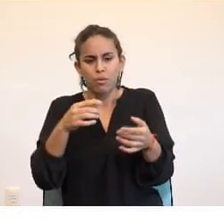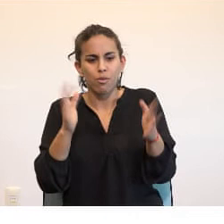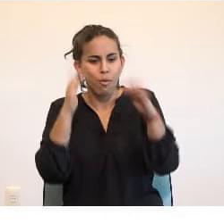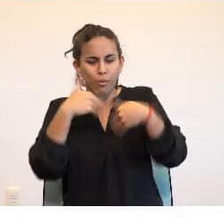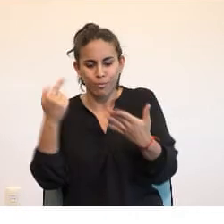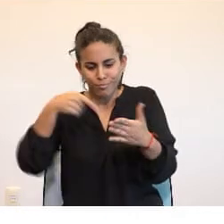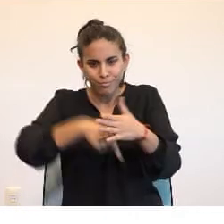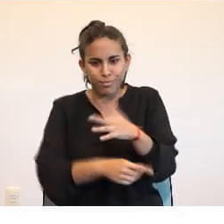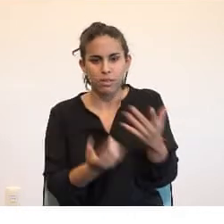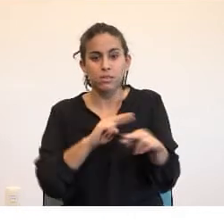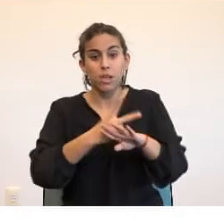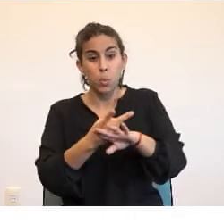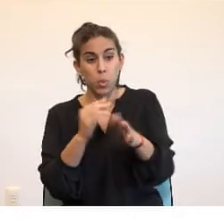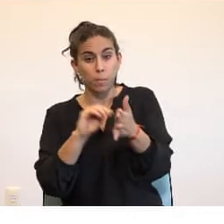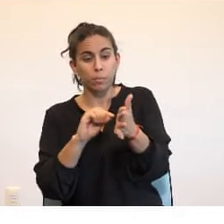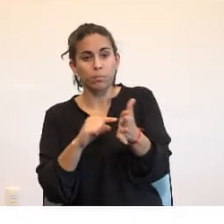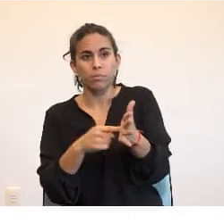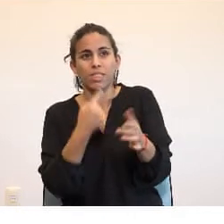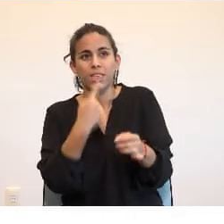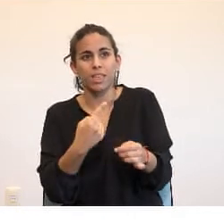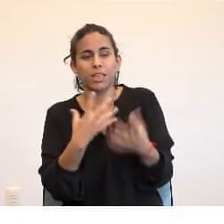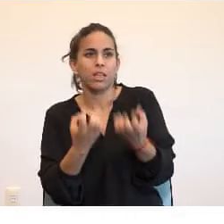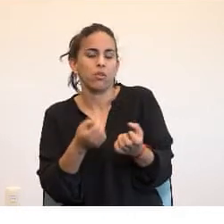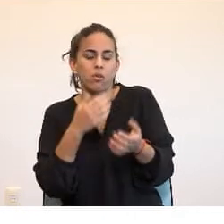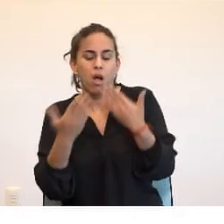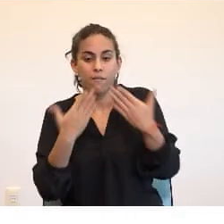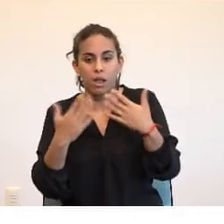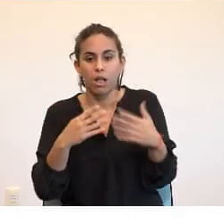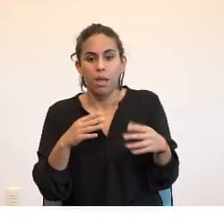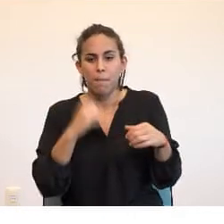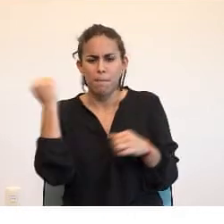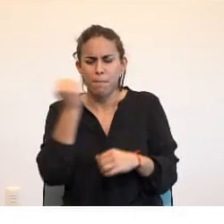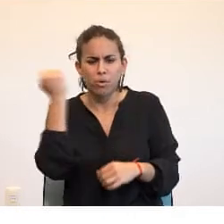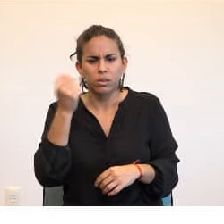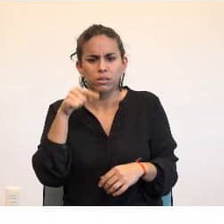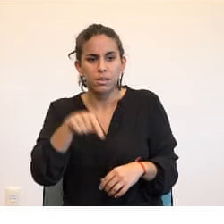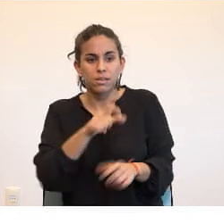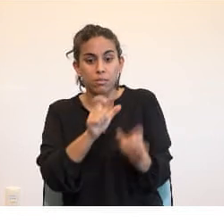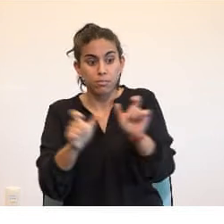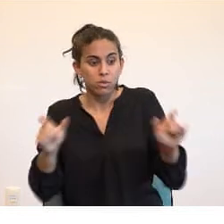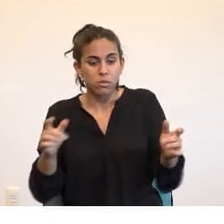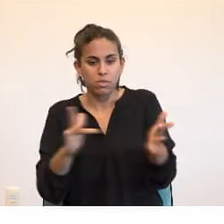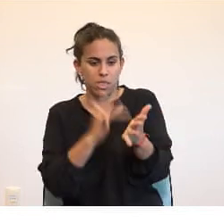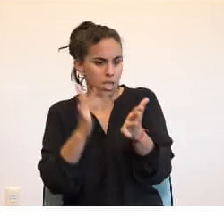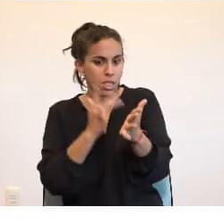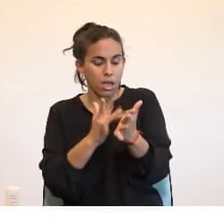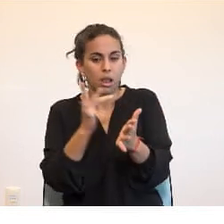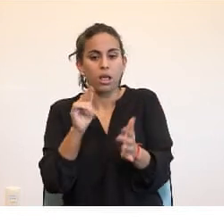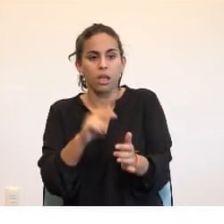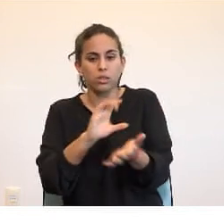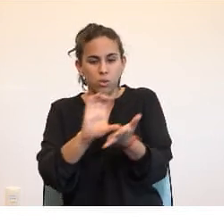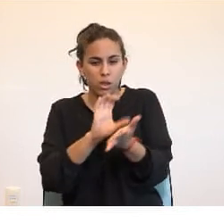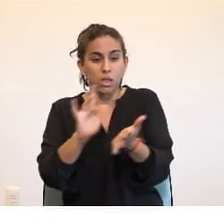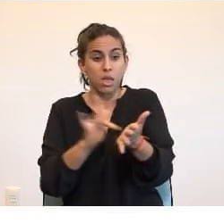punto de los 5 que quisiera comentar rápidamente es cultivar la importancia en esa ciudadanía tan digital